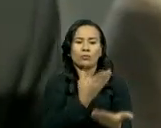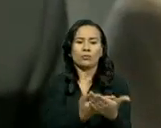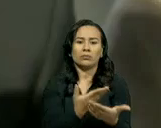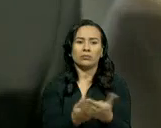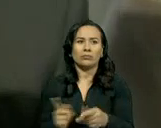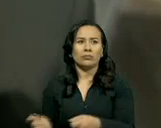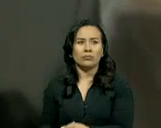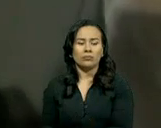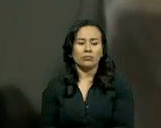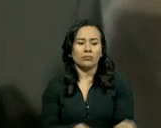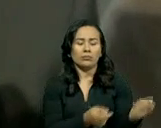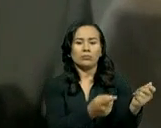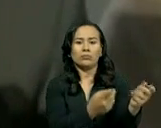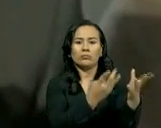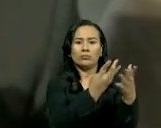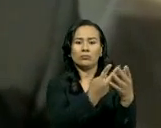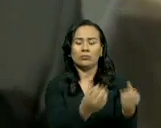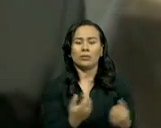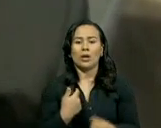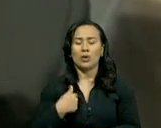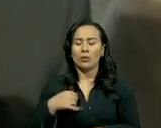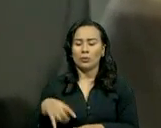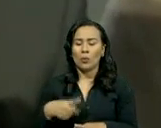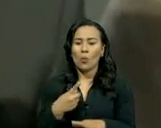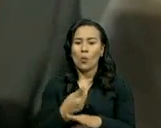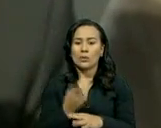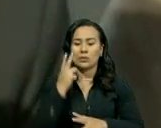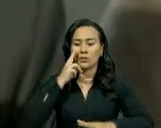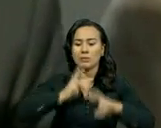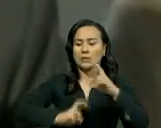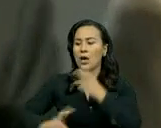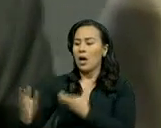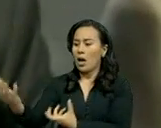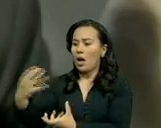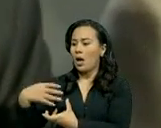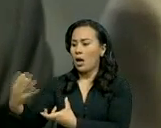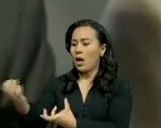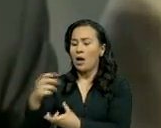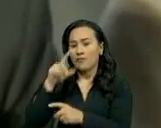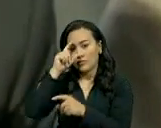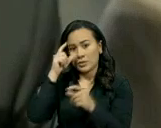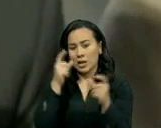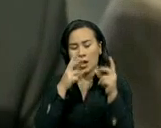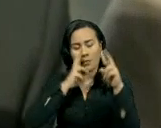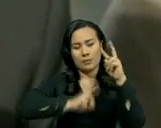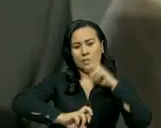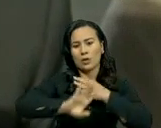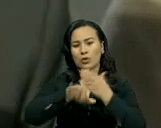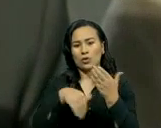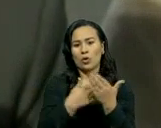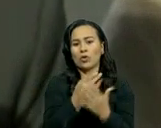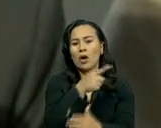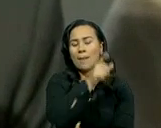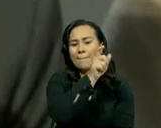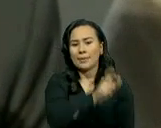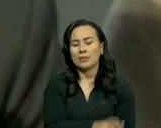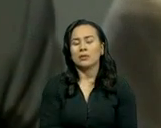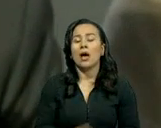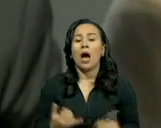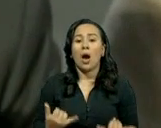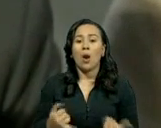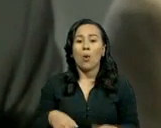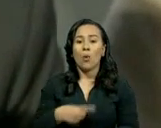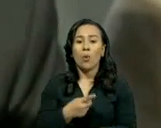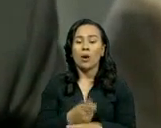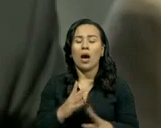los argumentos que debidamente fundamentados por parte de Fiscalía, solicitó la respectiva medida cautelar, como es la prisión preventiva. El señor juez acogió y